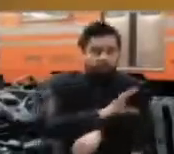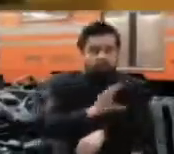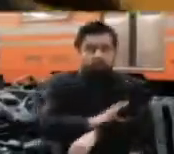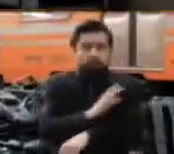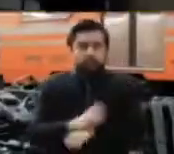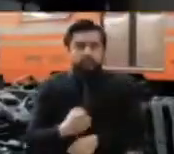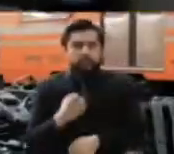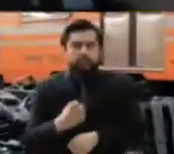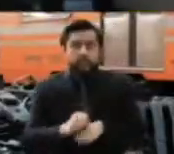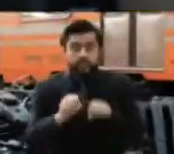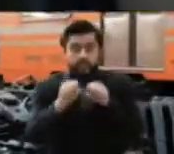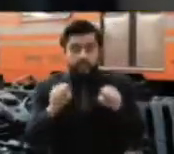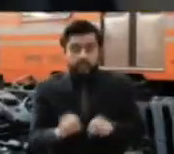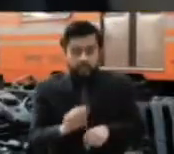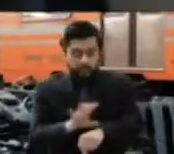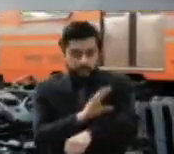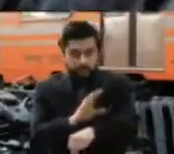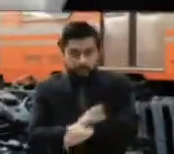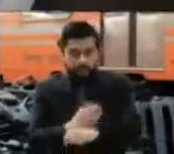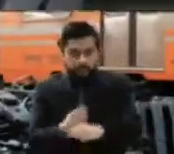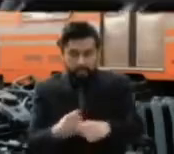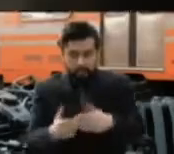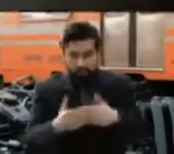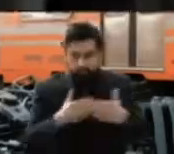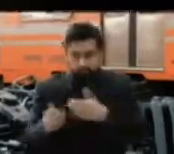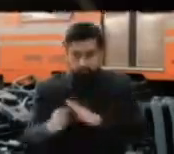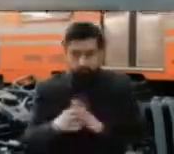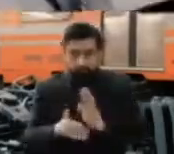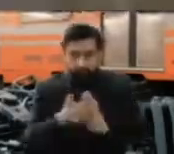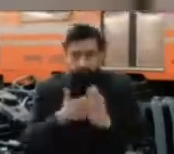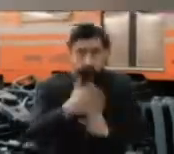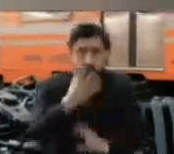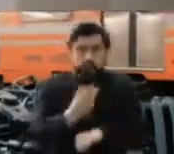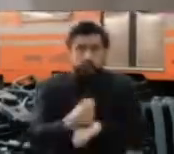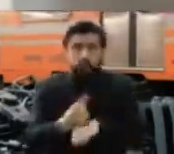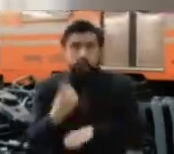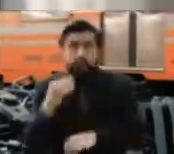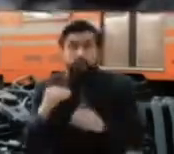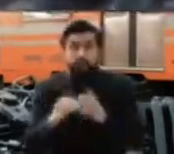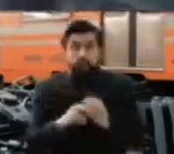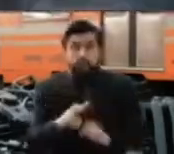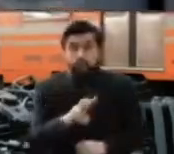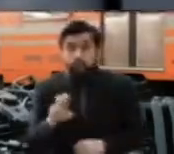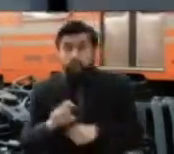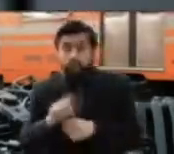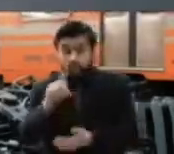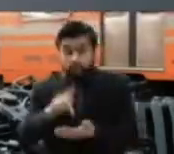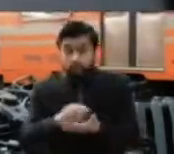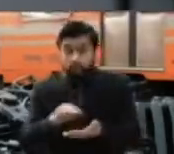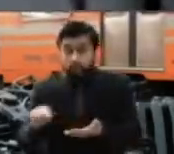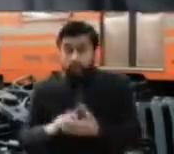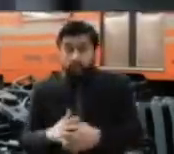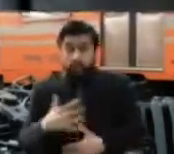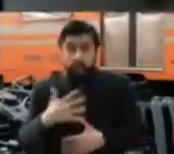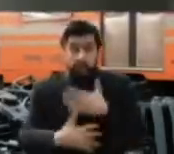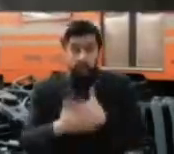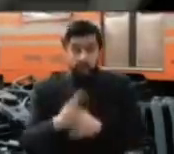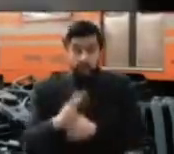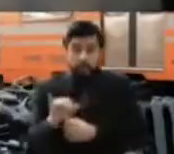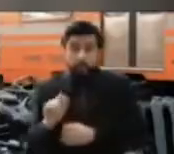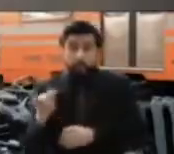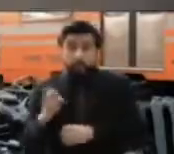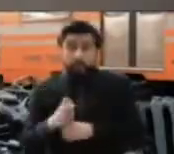Al modernizar el sistema eléctrico en esta etapa, se implementarán más de 1.200 kilómetros de cableado de media tensión de 15 kilovolts